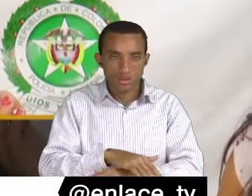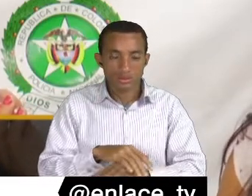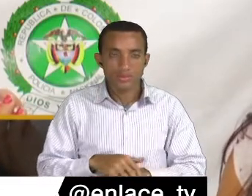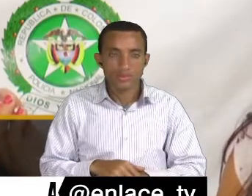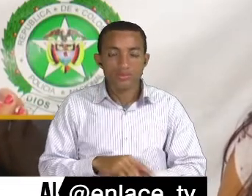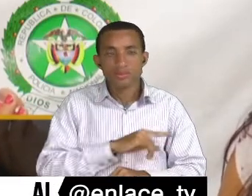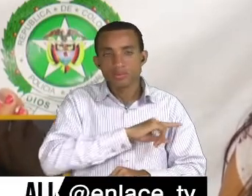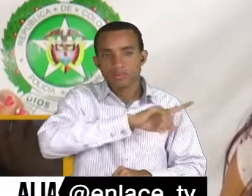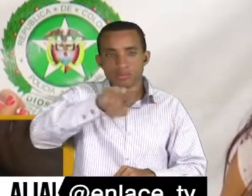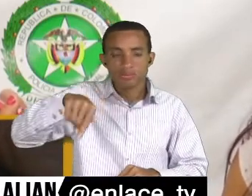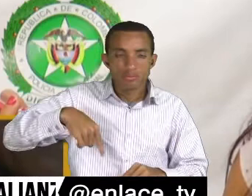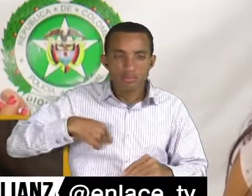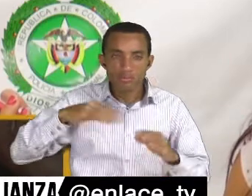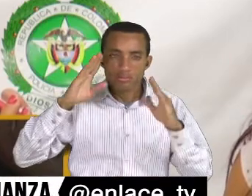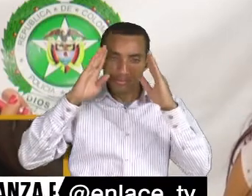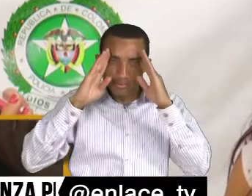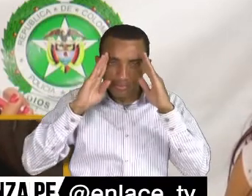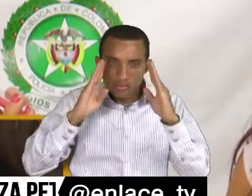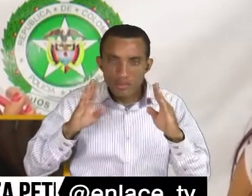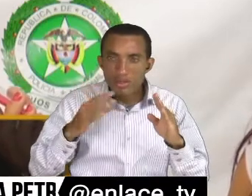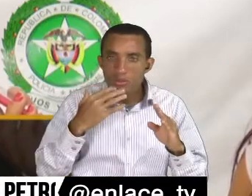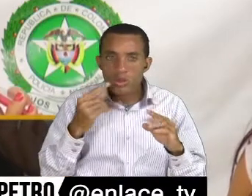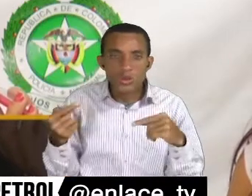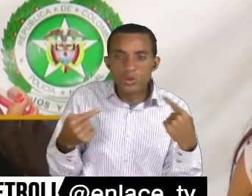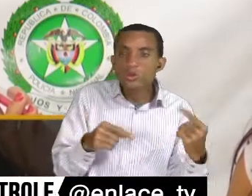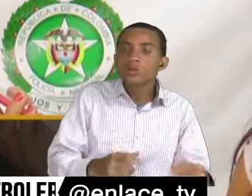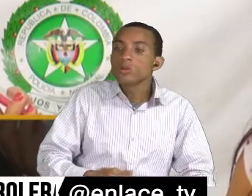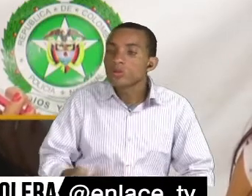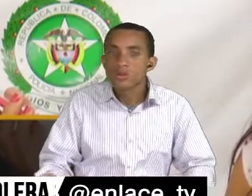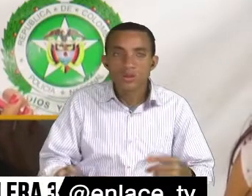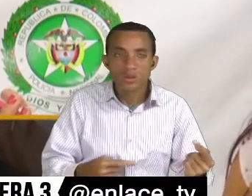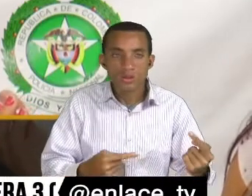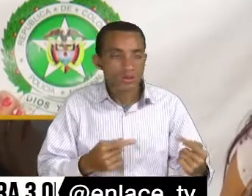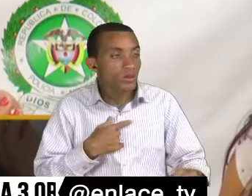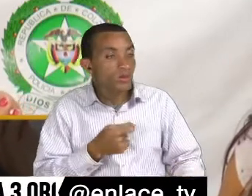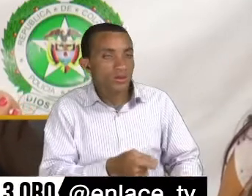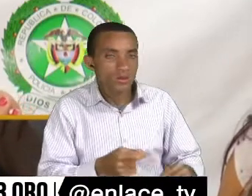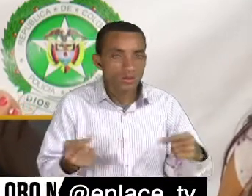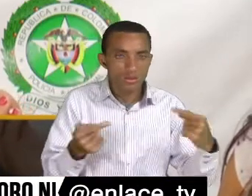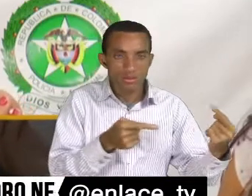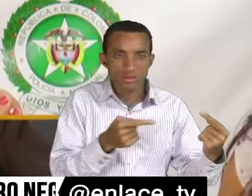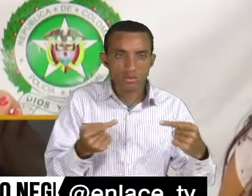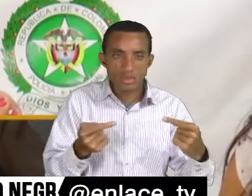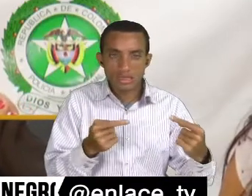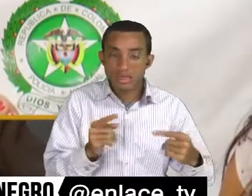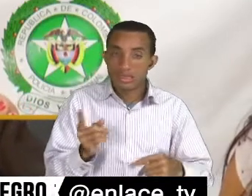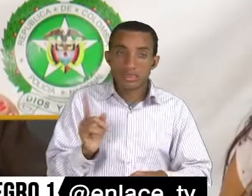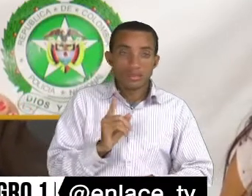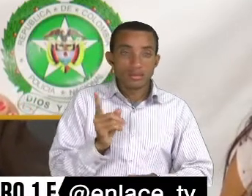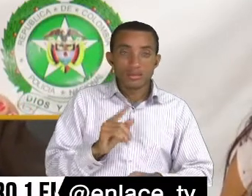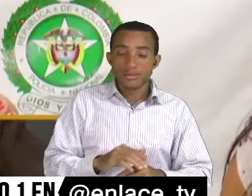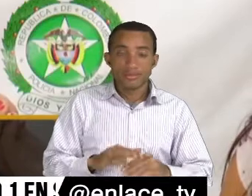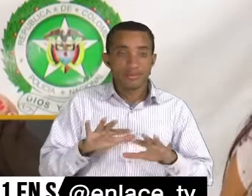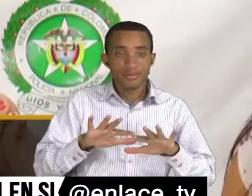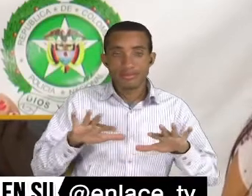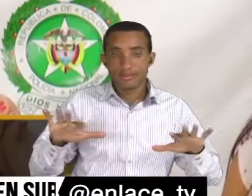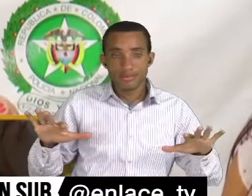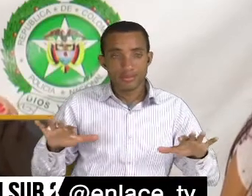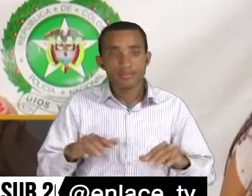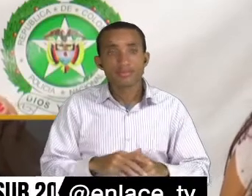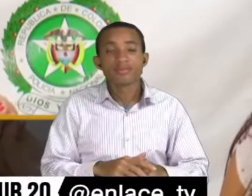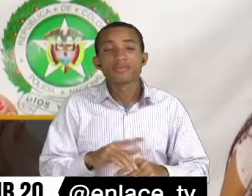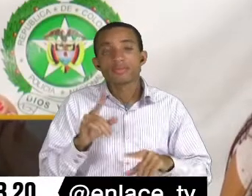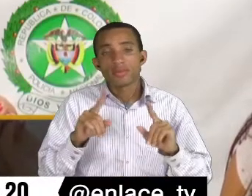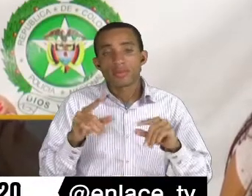estar muy pendientes pues, de los famosos guerreados, en el cual pues no les vamos a dejar que tengan algún asentamiento en el municipio y van a